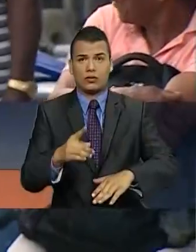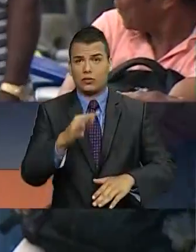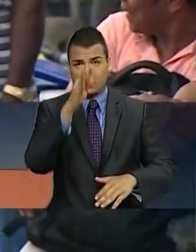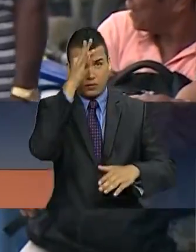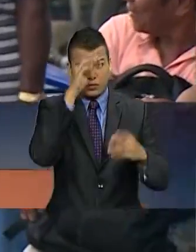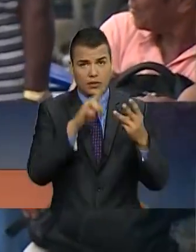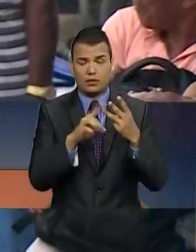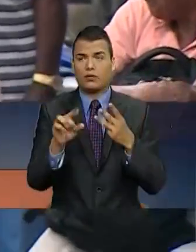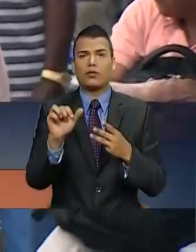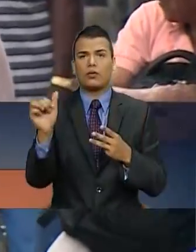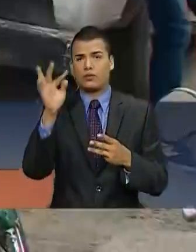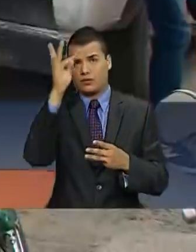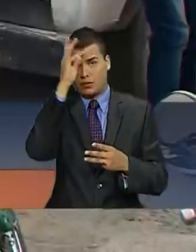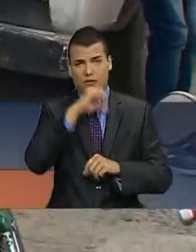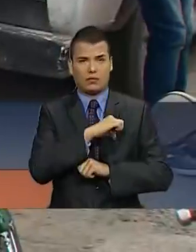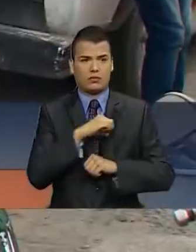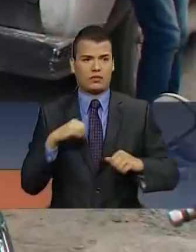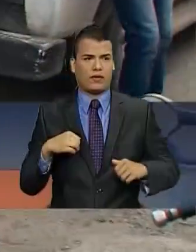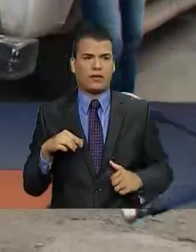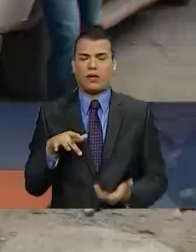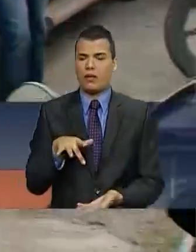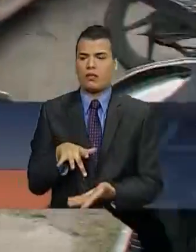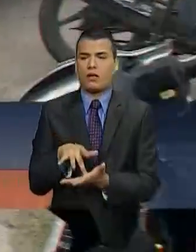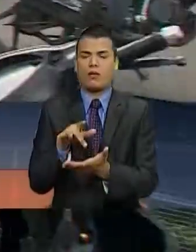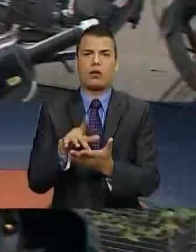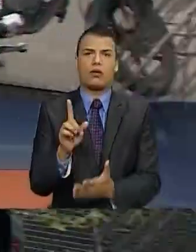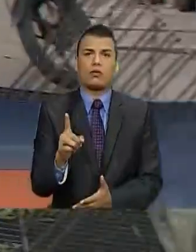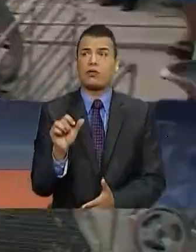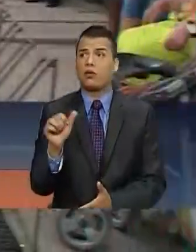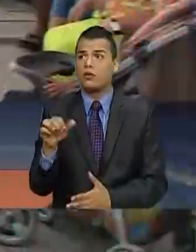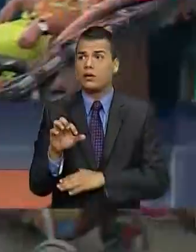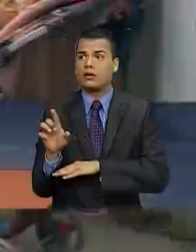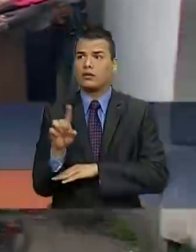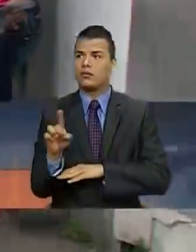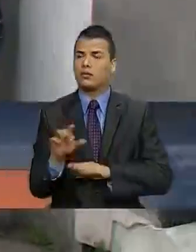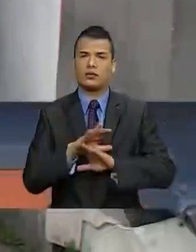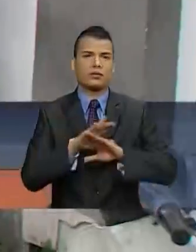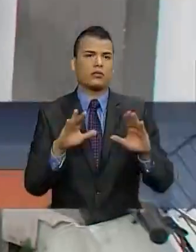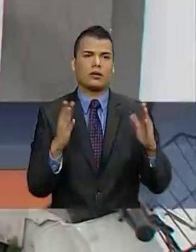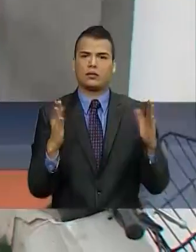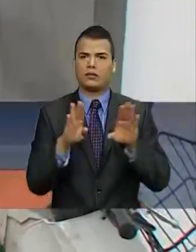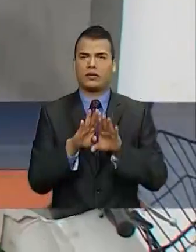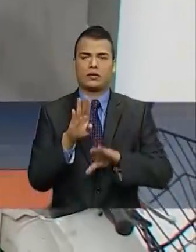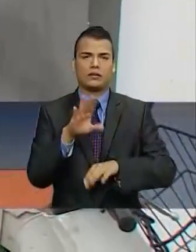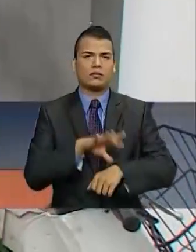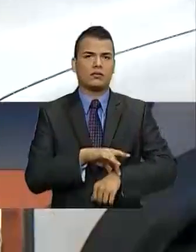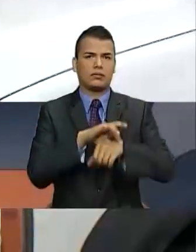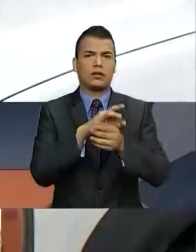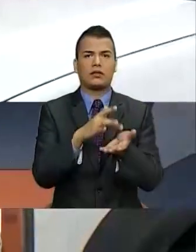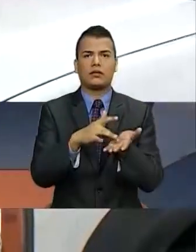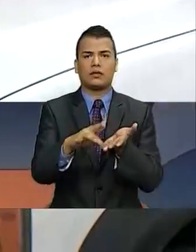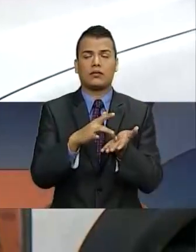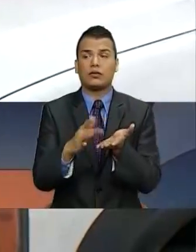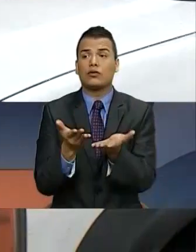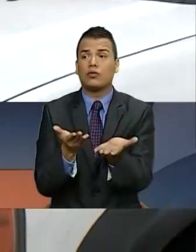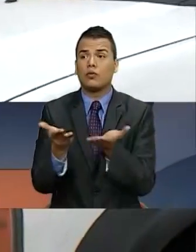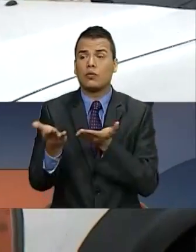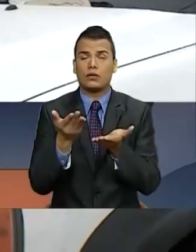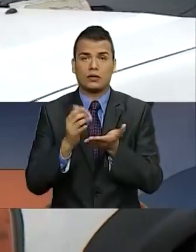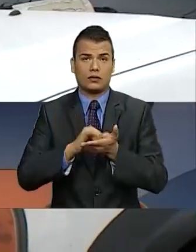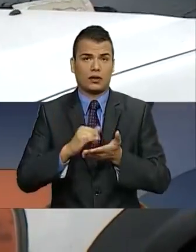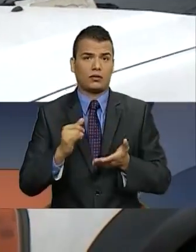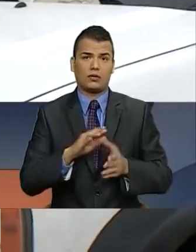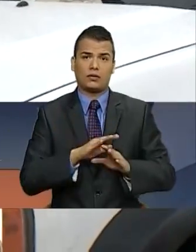privada, que producto de esta deuda y la de otras EPS tuvo que cerrar también el servicio de urgencias, afectando no solo